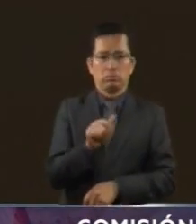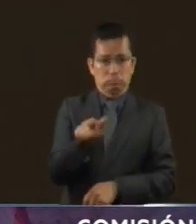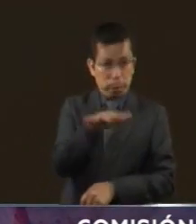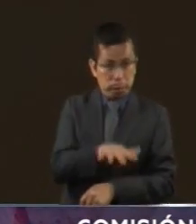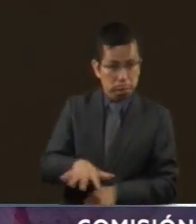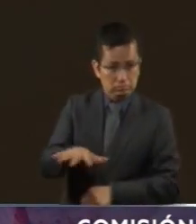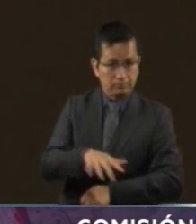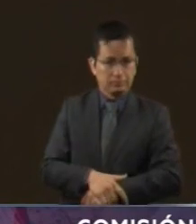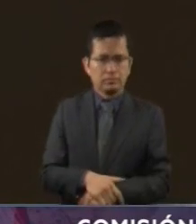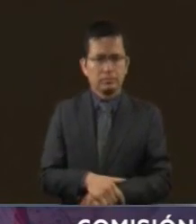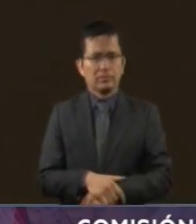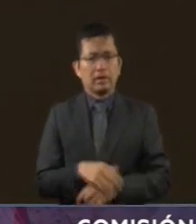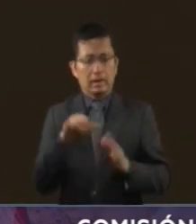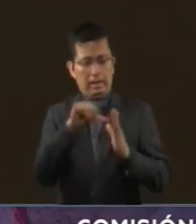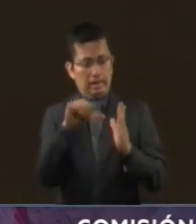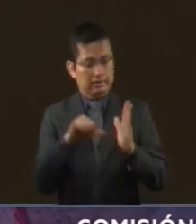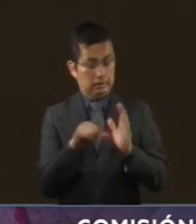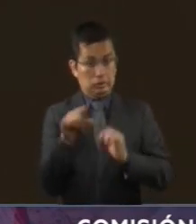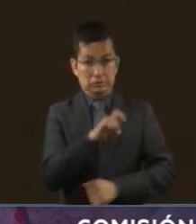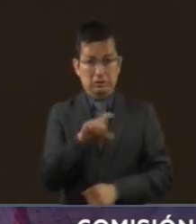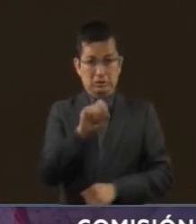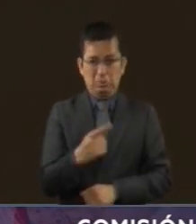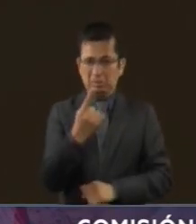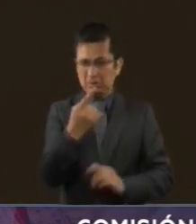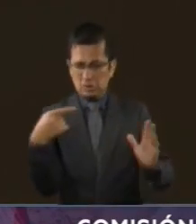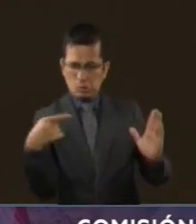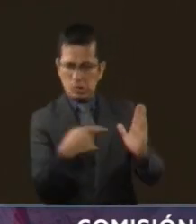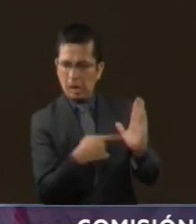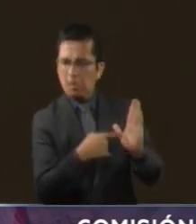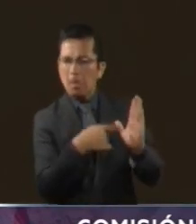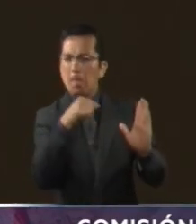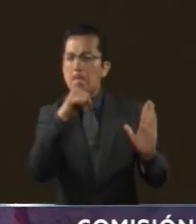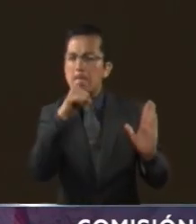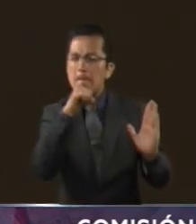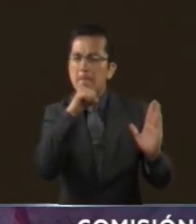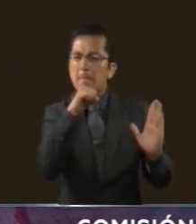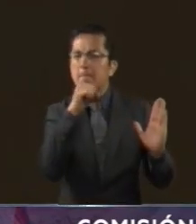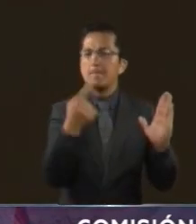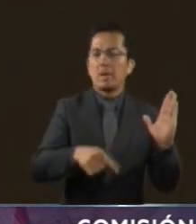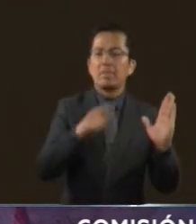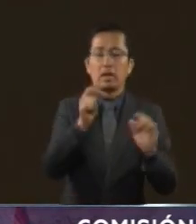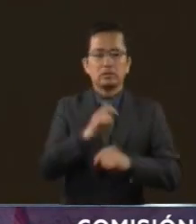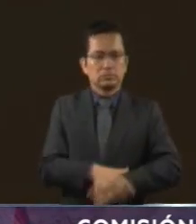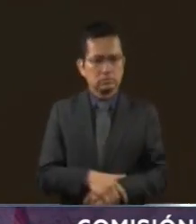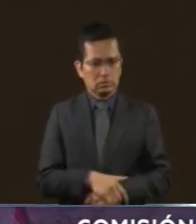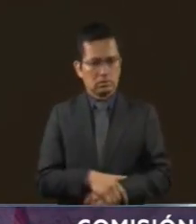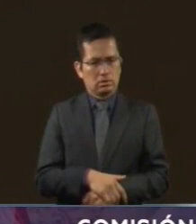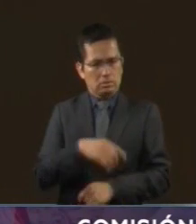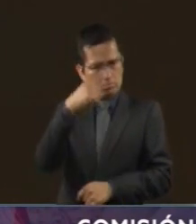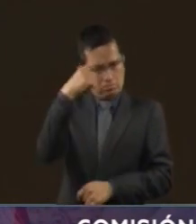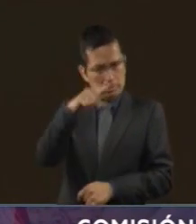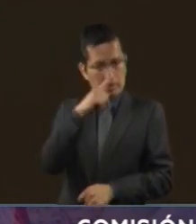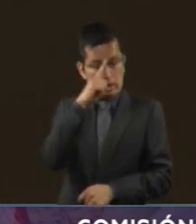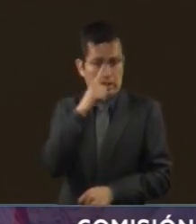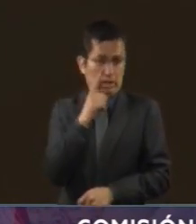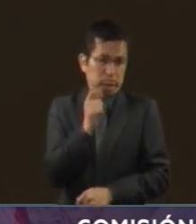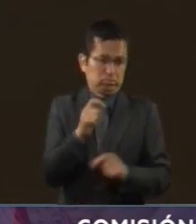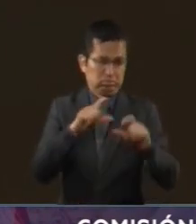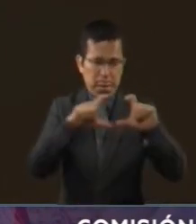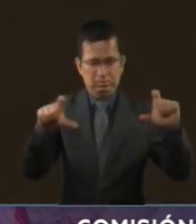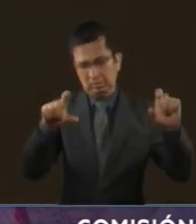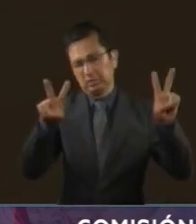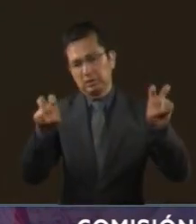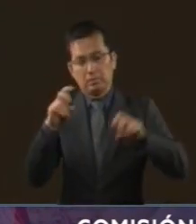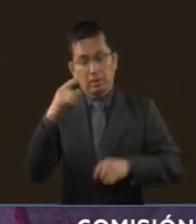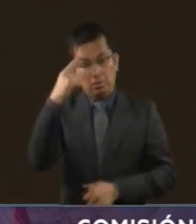artículo 121 contiene la cláusula de entera fe y crédito de